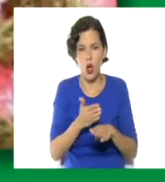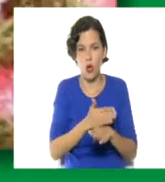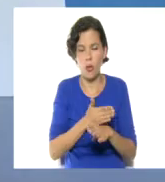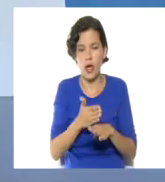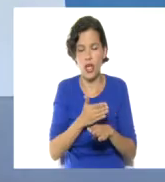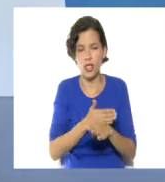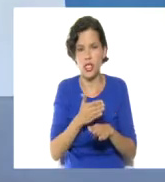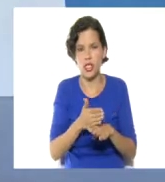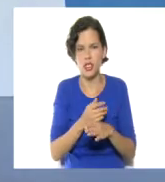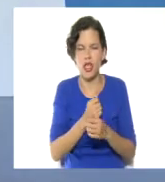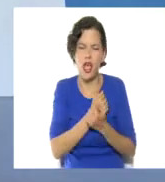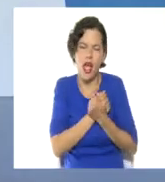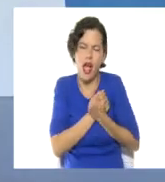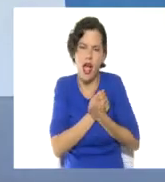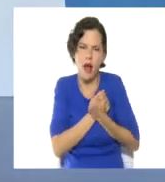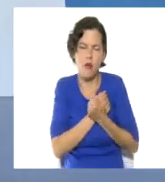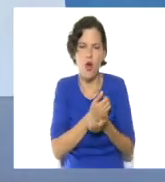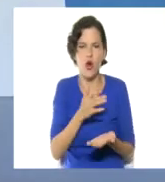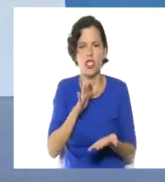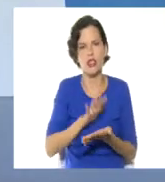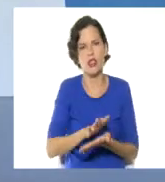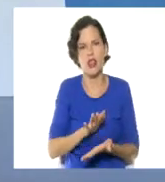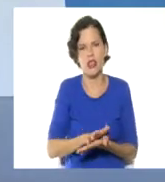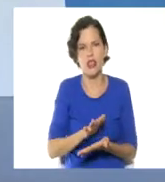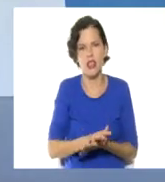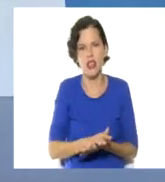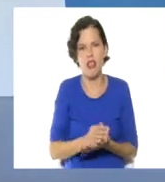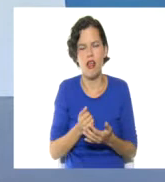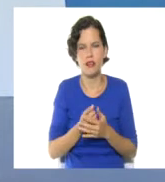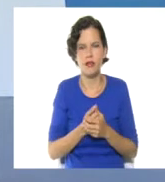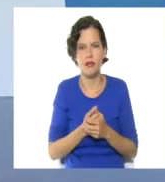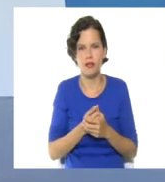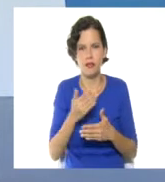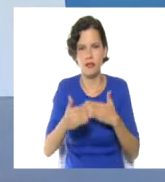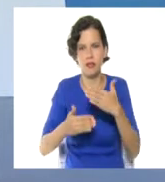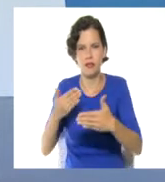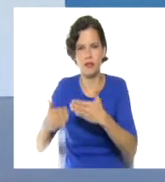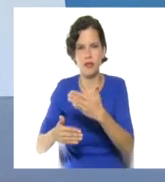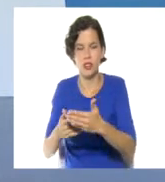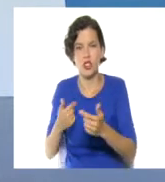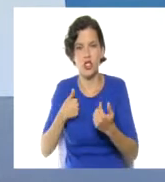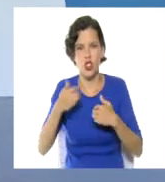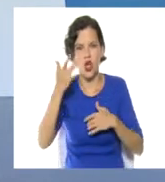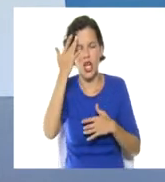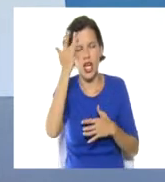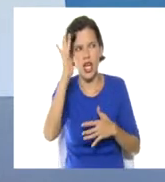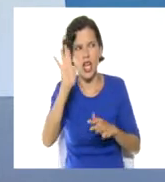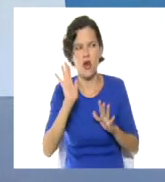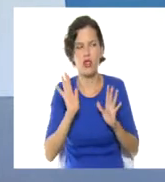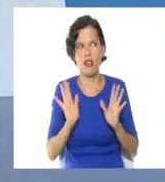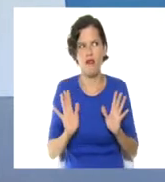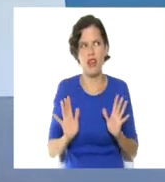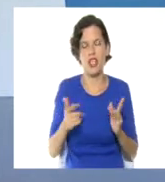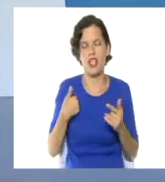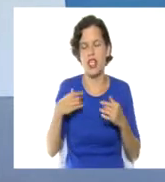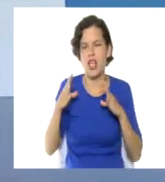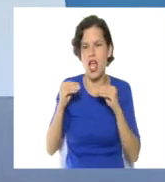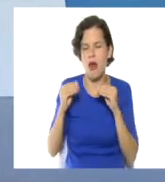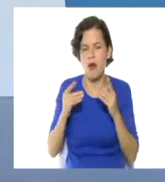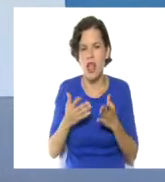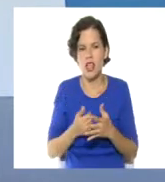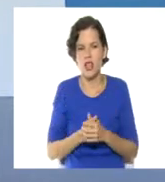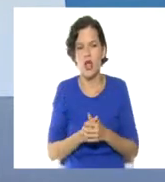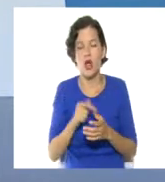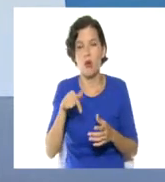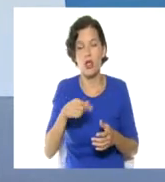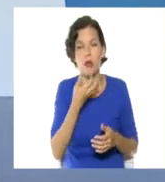compartir, amor, tranquilidad, prosperidad. Yo creo saber a qué te refieres, Heiler. Y